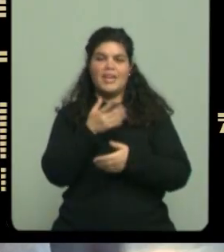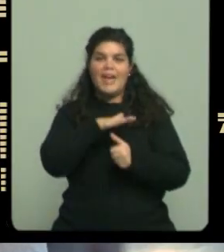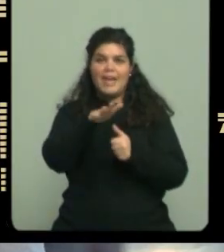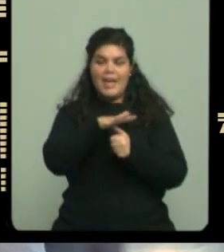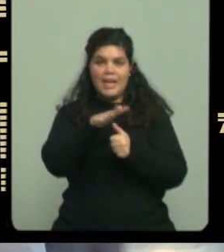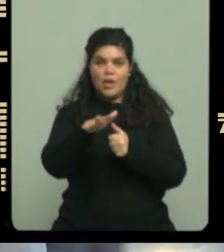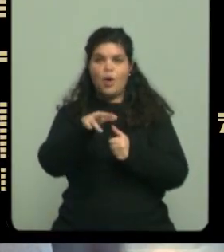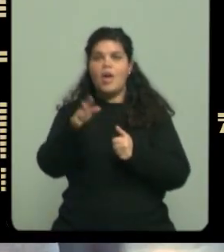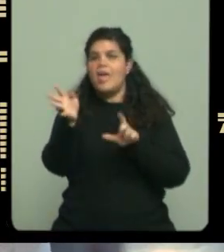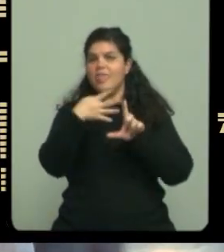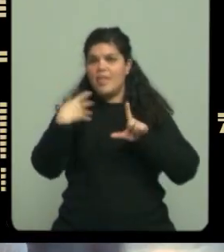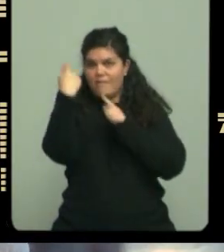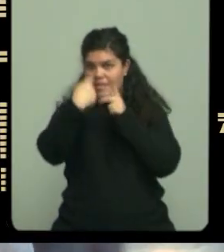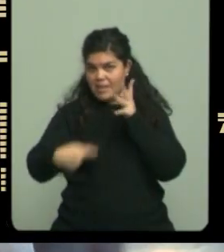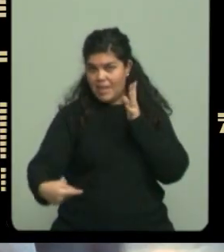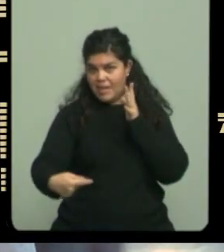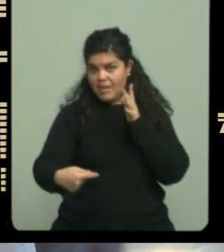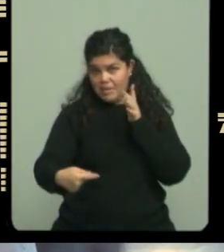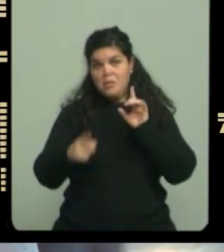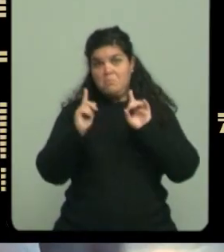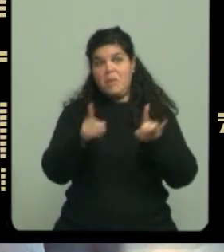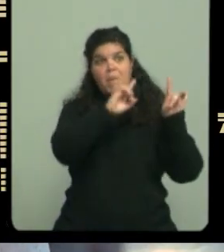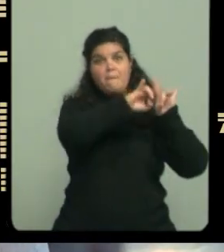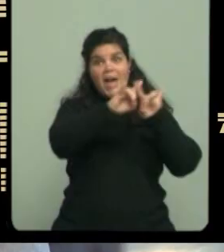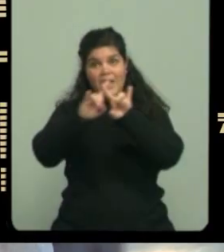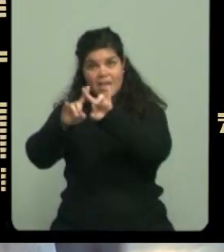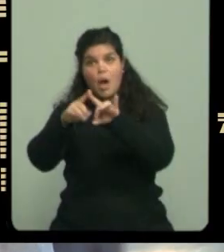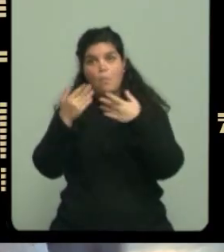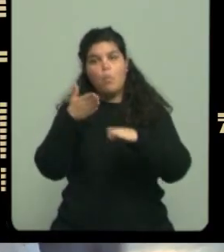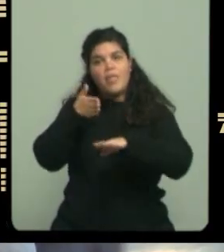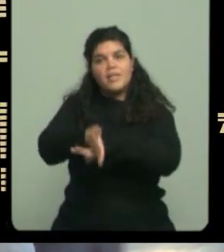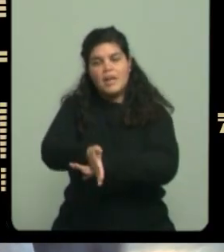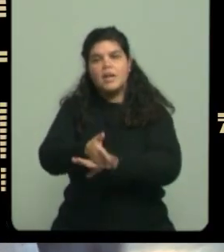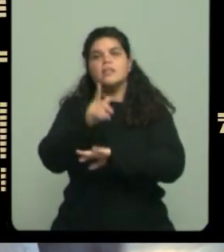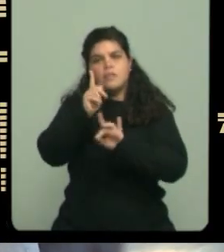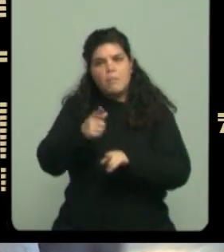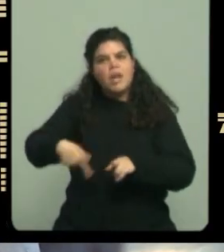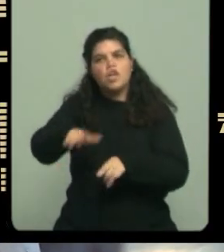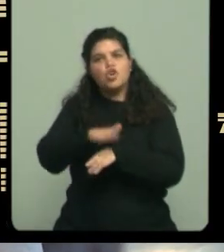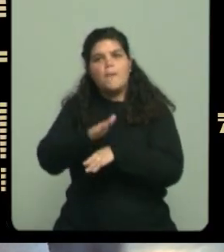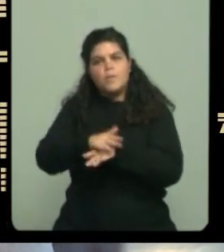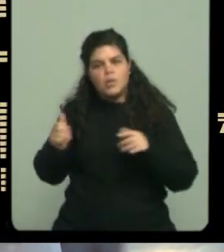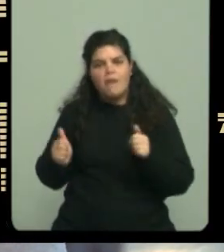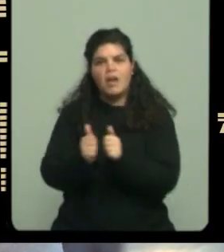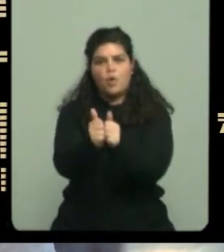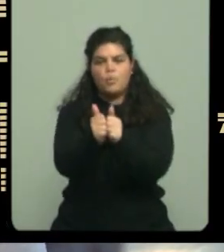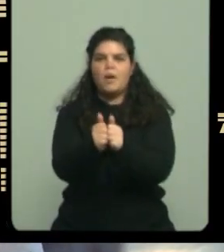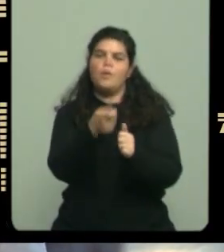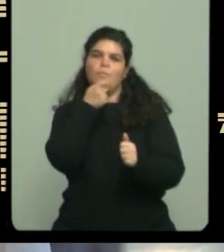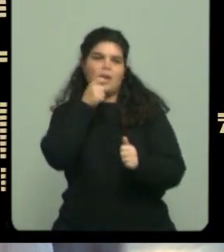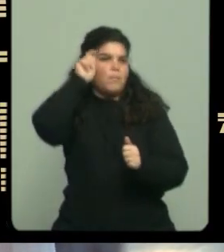Suprema Corte de Justicia, que también en la página de ahí tienen la forma de acceder y hacen acompañamientos, por ejemplo, de las